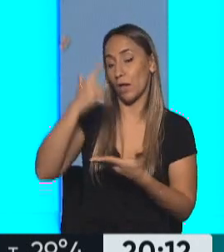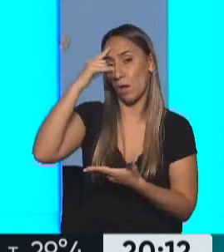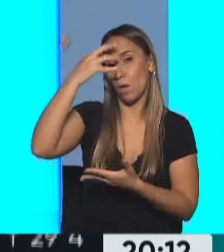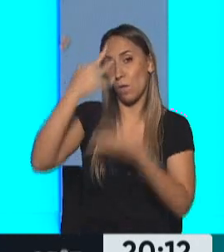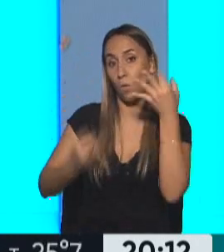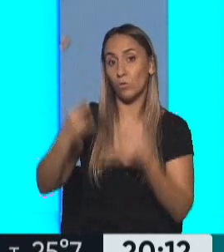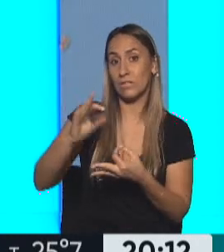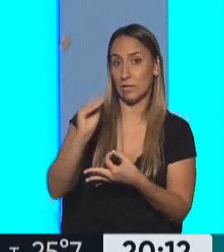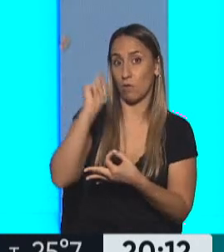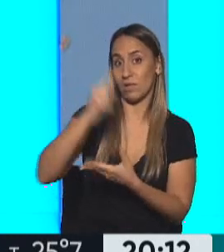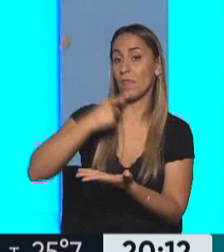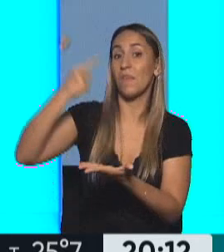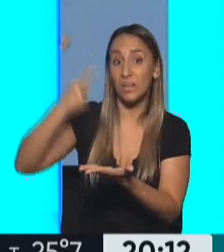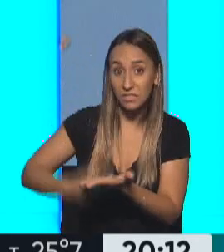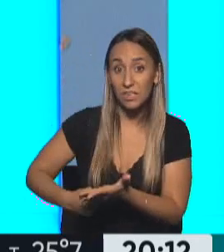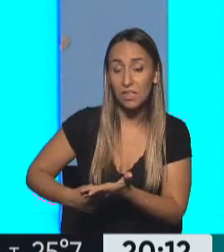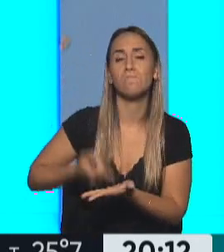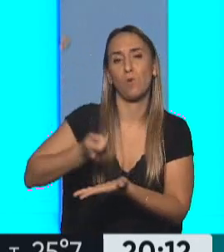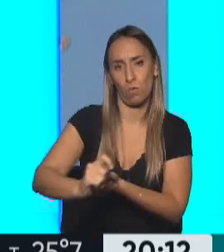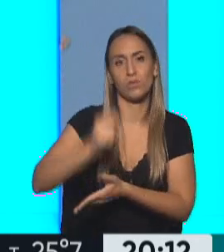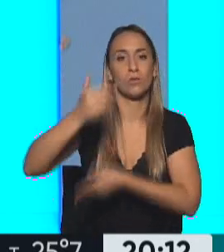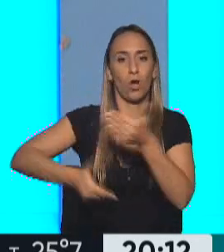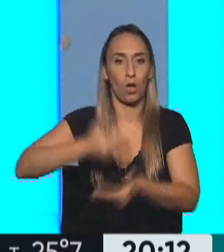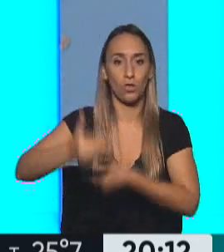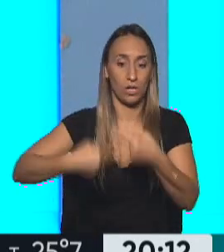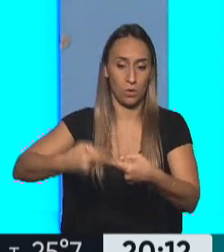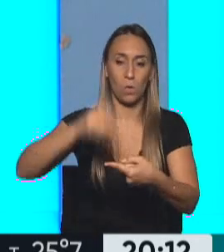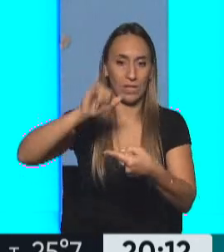brasileña que finalmente decide que el juicio a Juan D'Artes va a continuar.